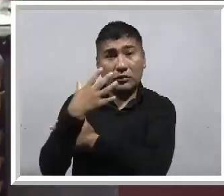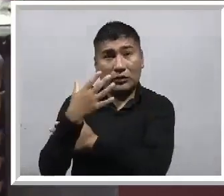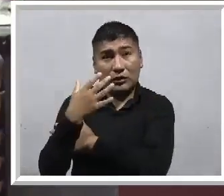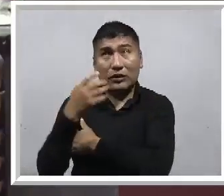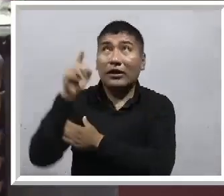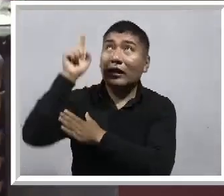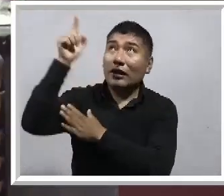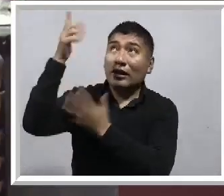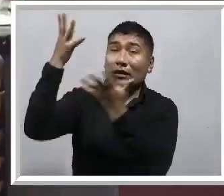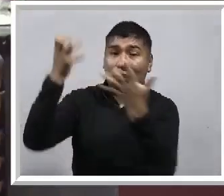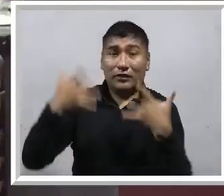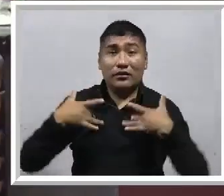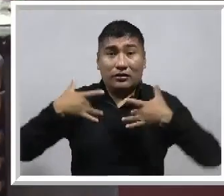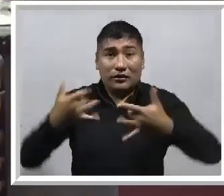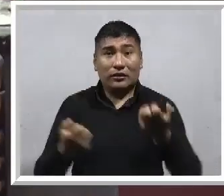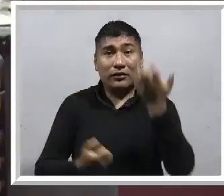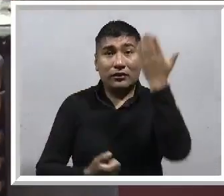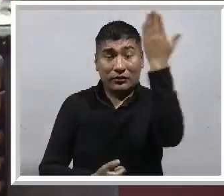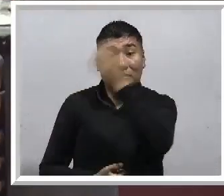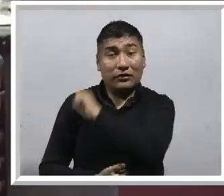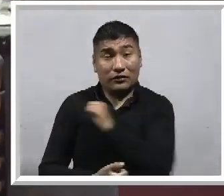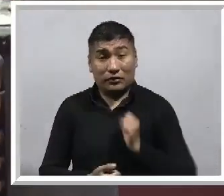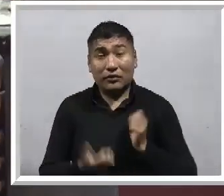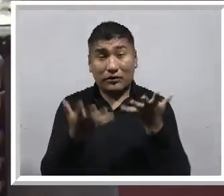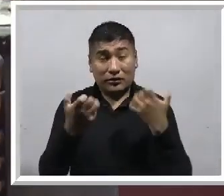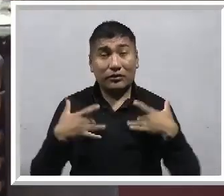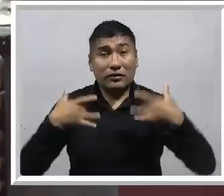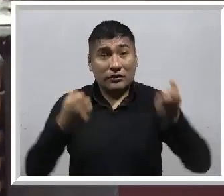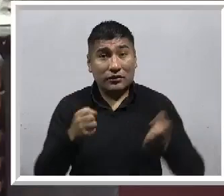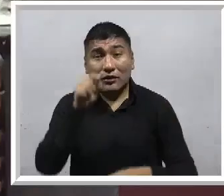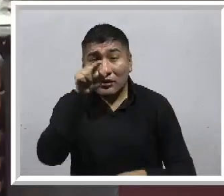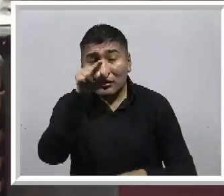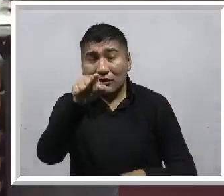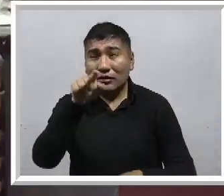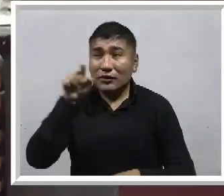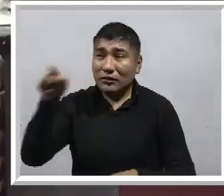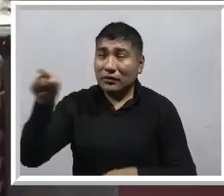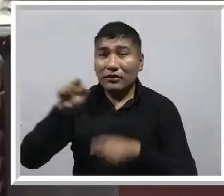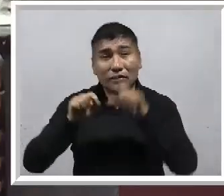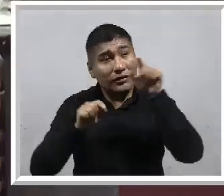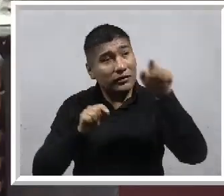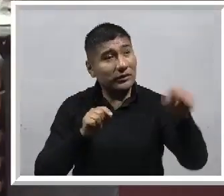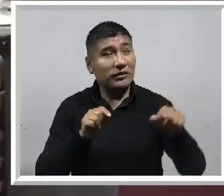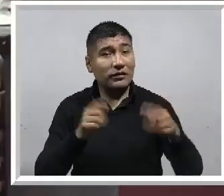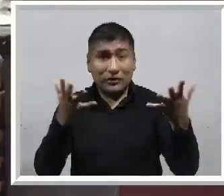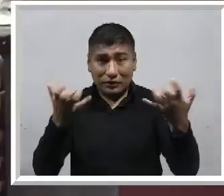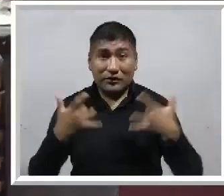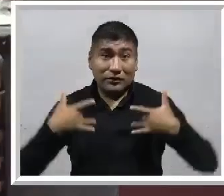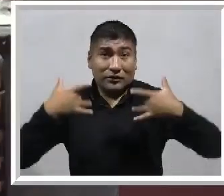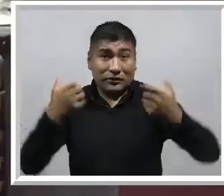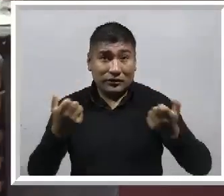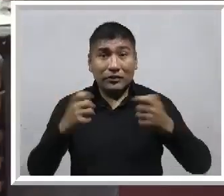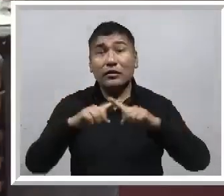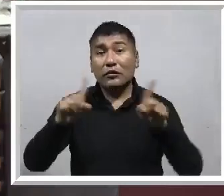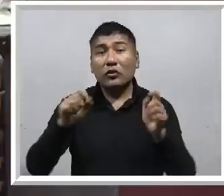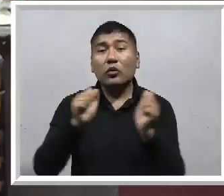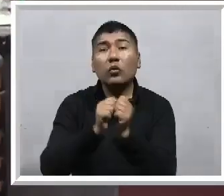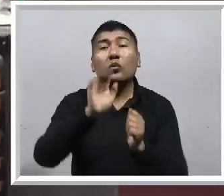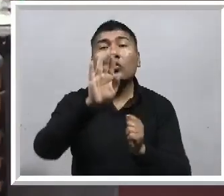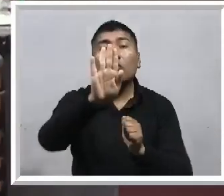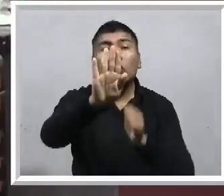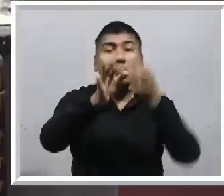nos quiere curar el señor hermanos te quiere curar a ti a ti a través Pero de tu